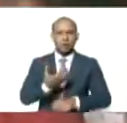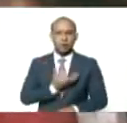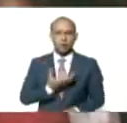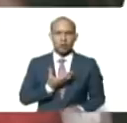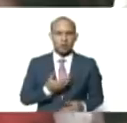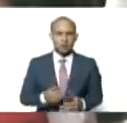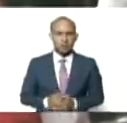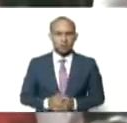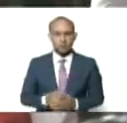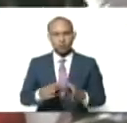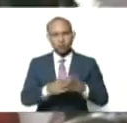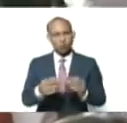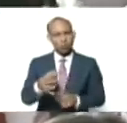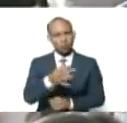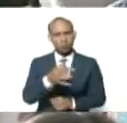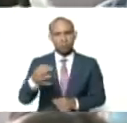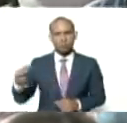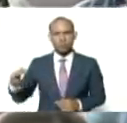salir bien.